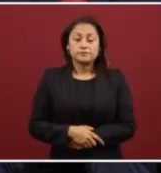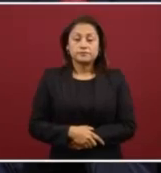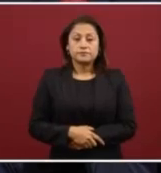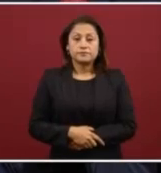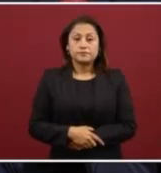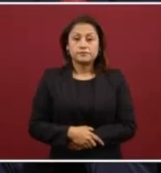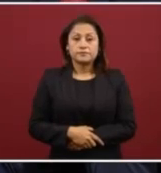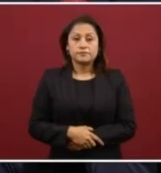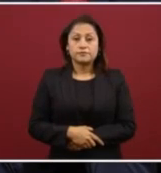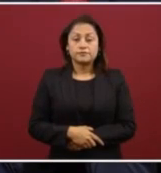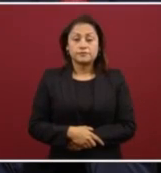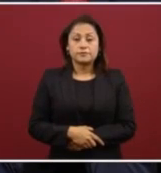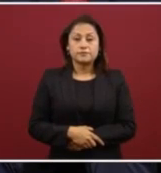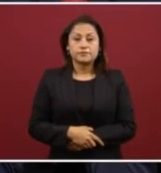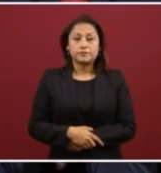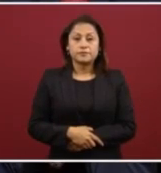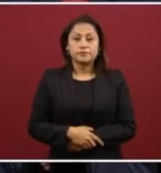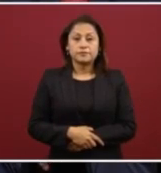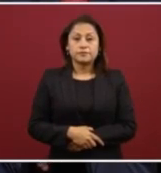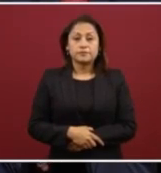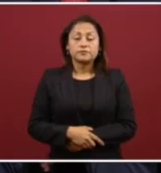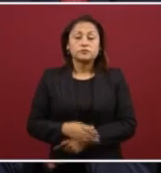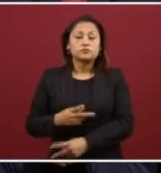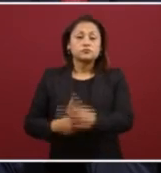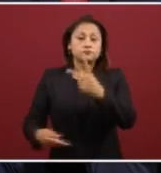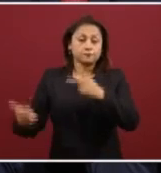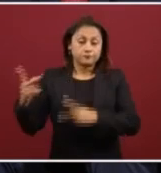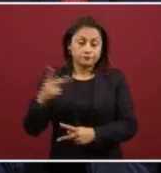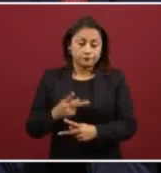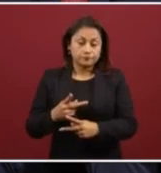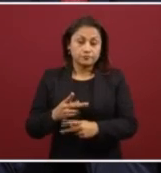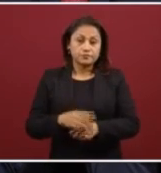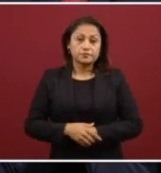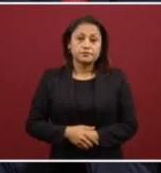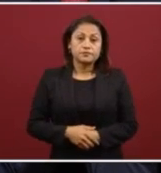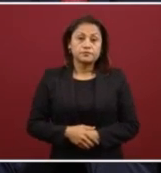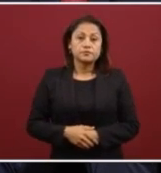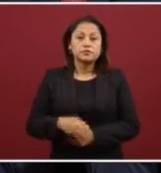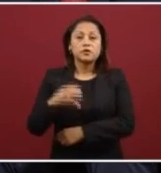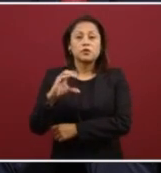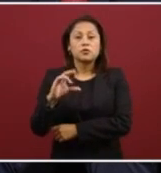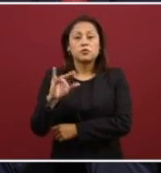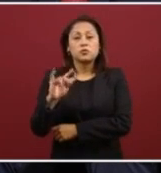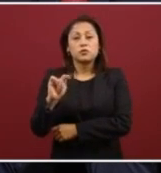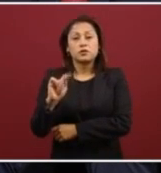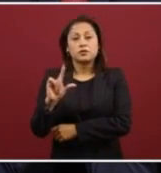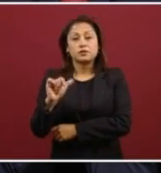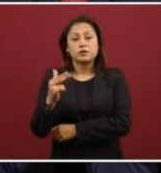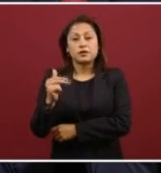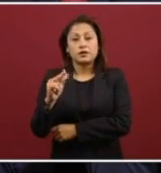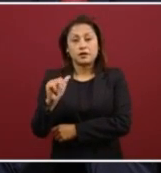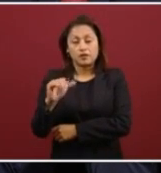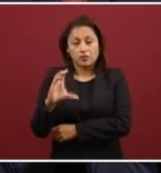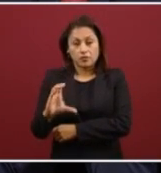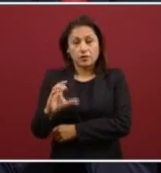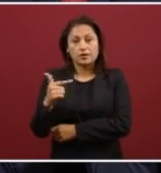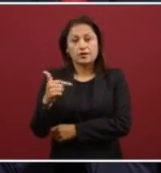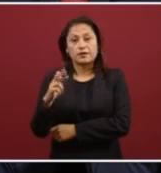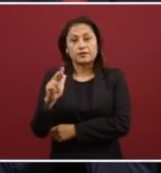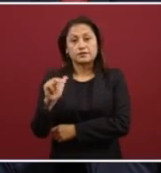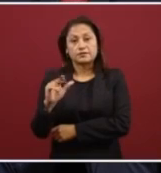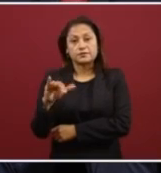por su parte los gobernadores de campeche chiapas oaxaca tabasco y veracruz quienes estuvieron presentes en la conferencia